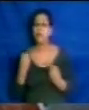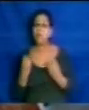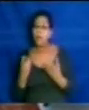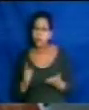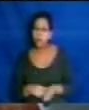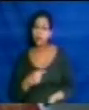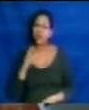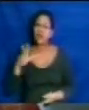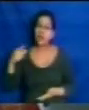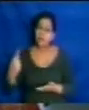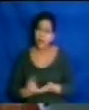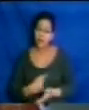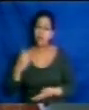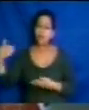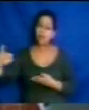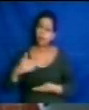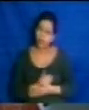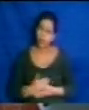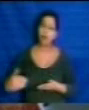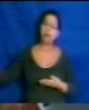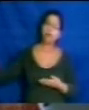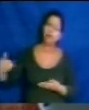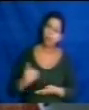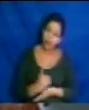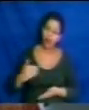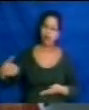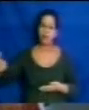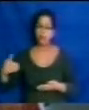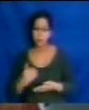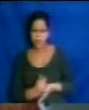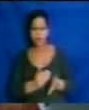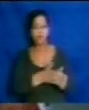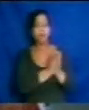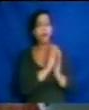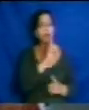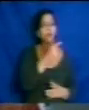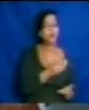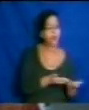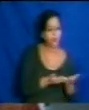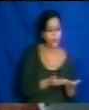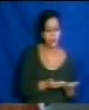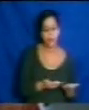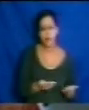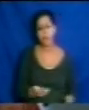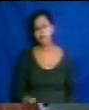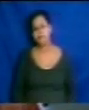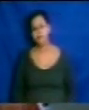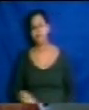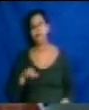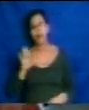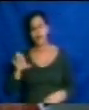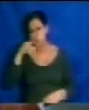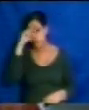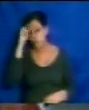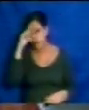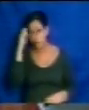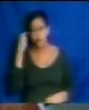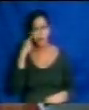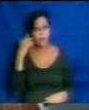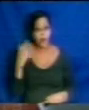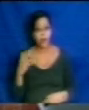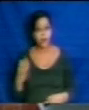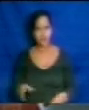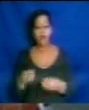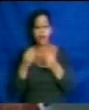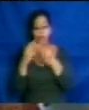hasta 3 veces a las oficinas para solicitar algún servicio. Esto pone en riesgo sus trabajos, les hacen